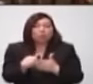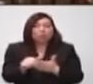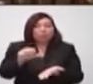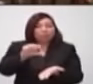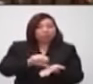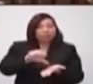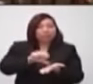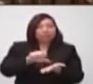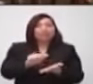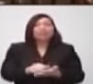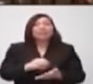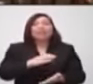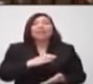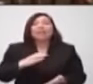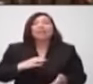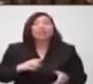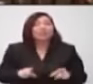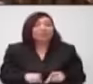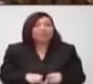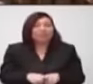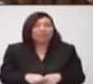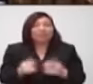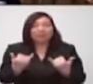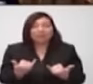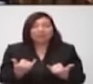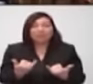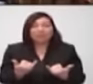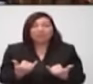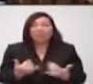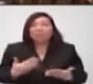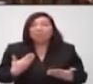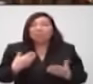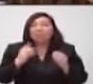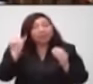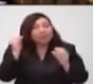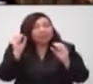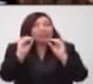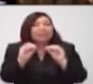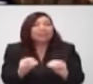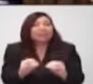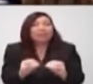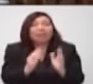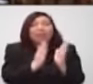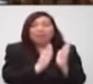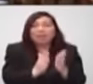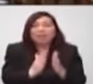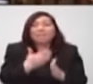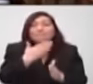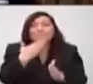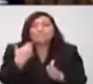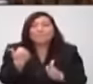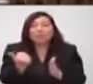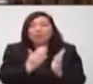sedes que están en el Callao también. Y esto, pues, entonces tiene un propósito de organizar mejor la